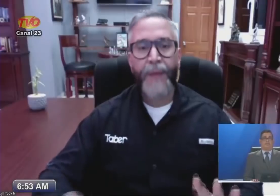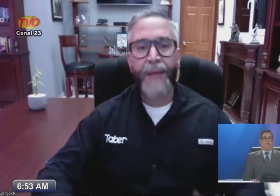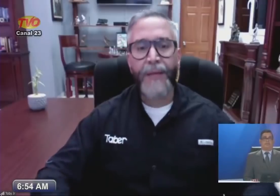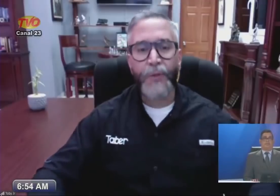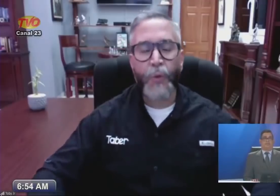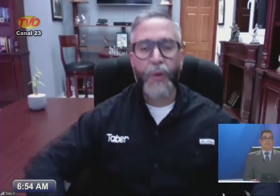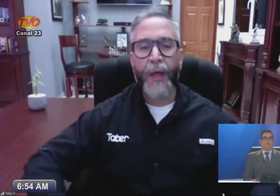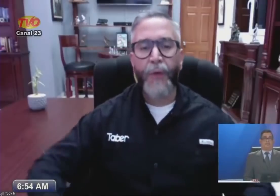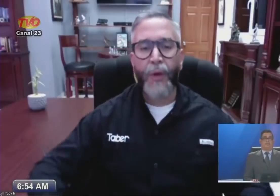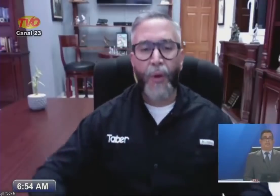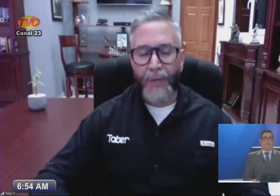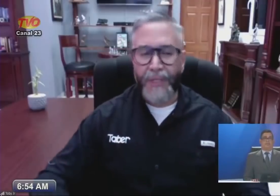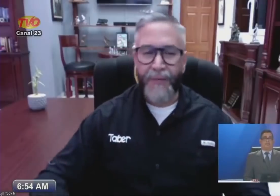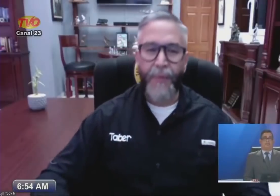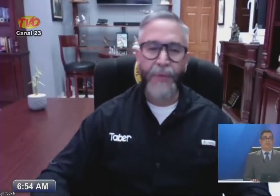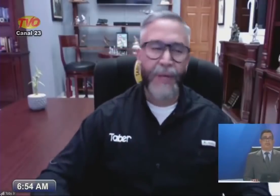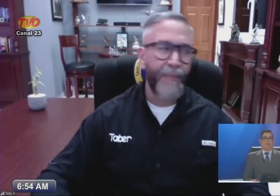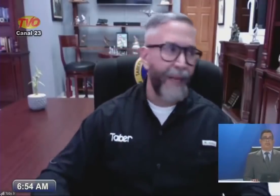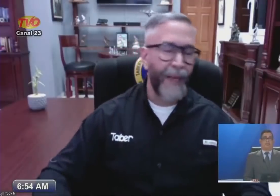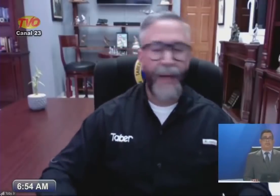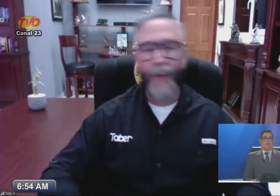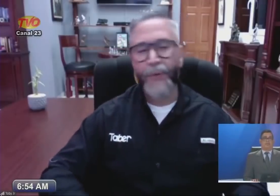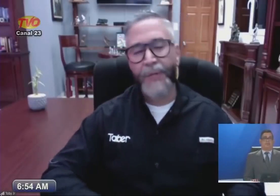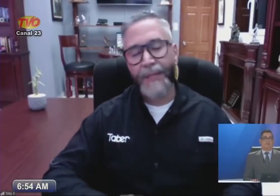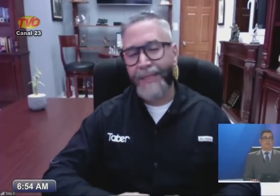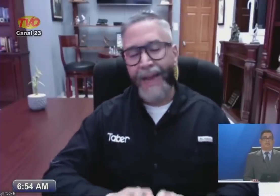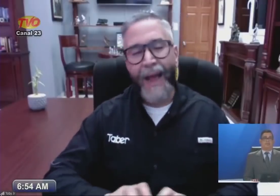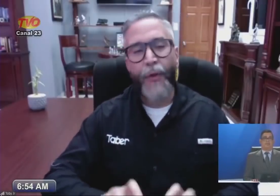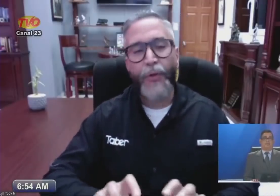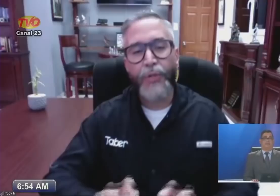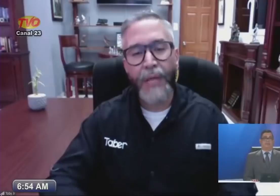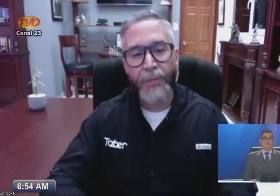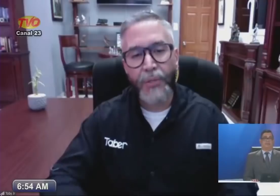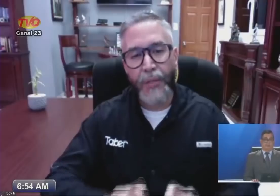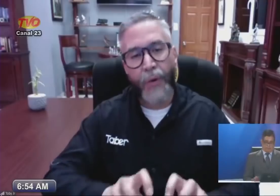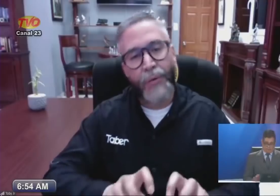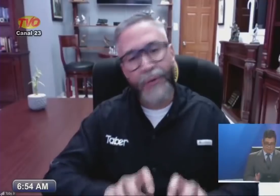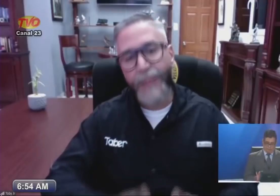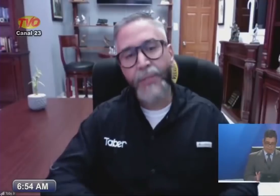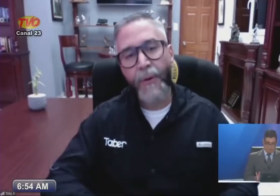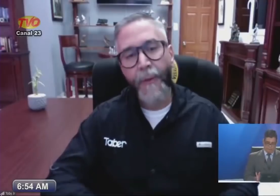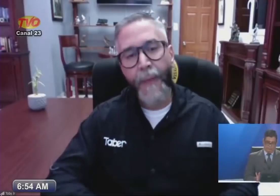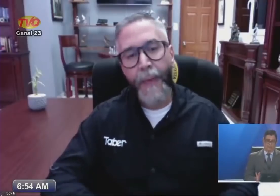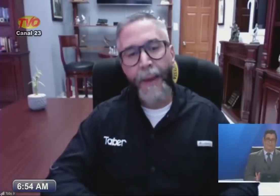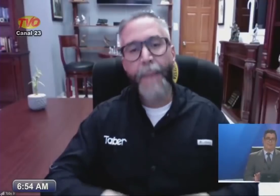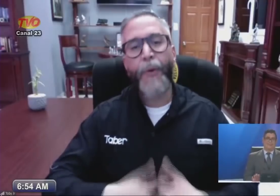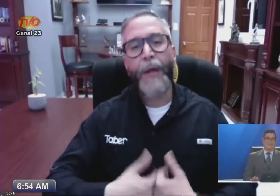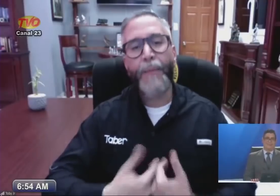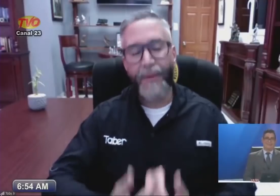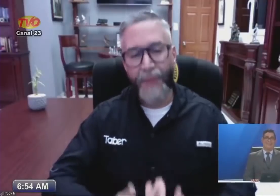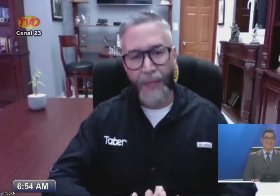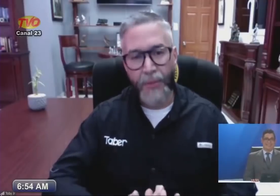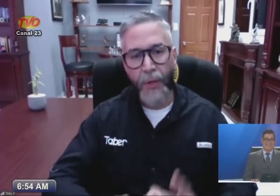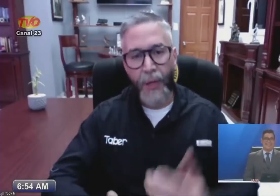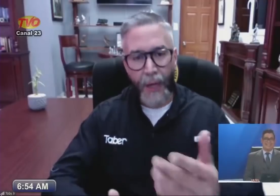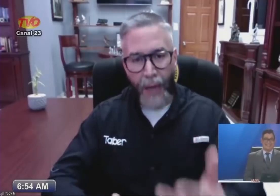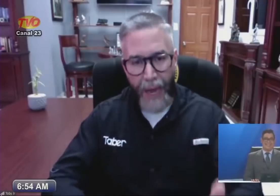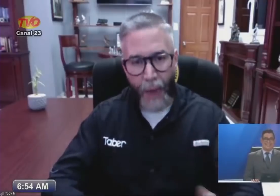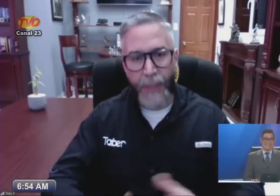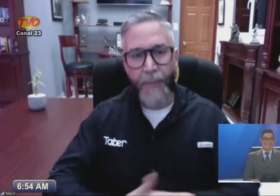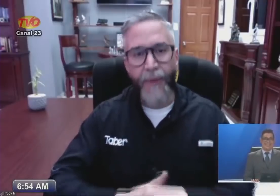este asunto dando como recibimos y hemos sacado los textos de contexto para poner pretextos